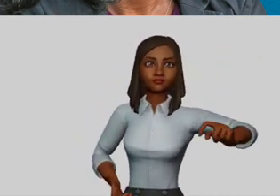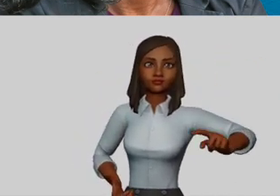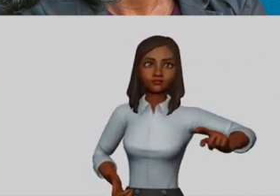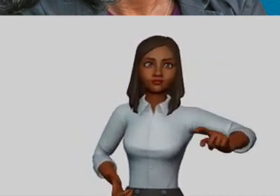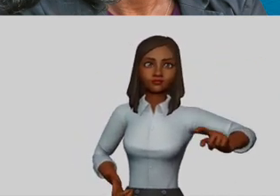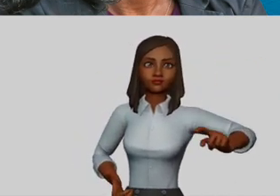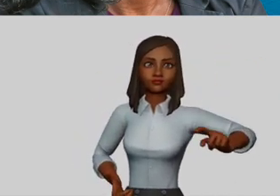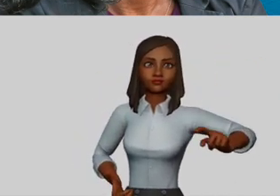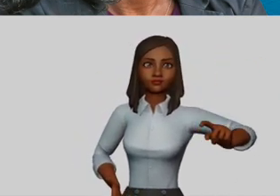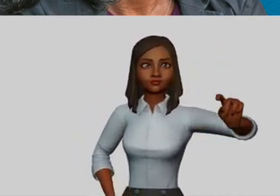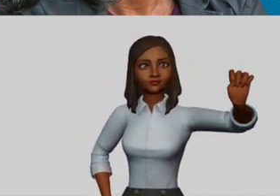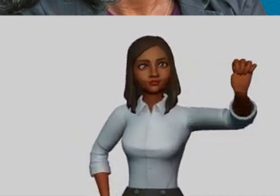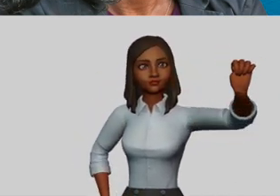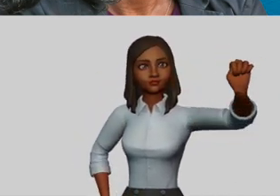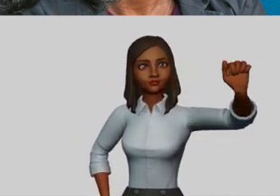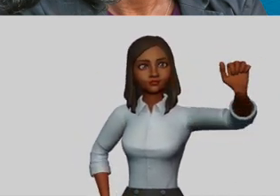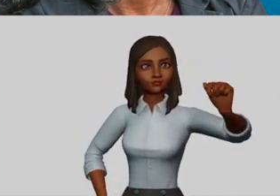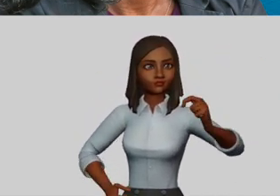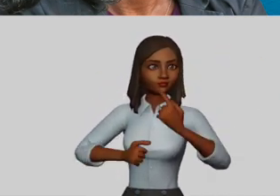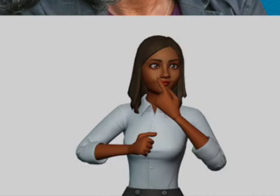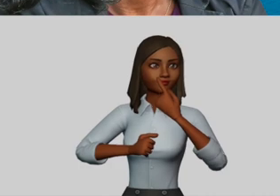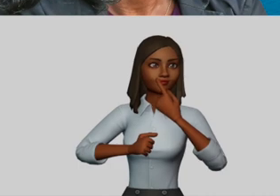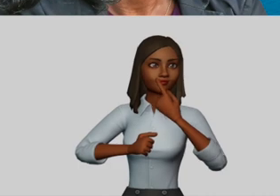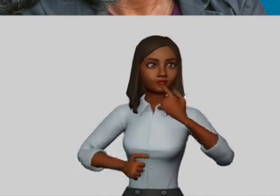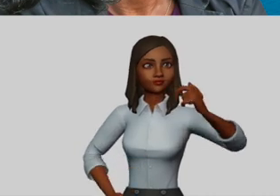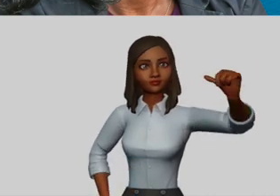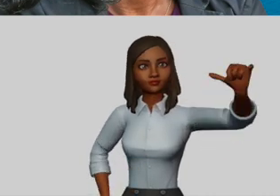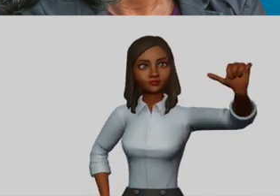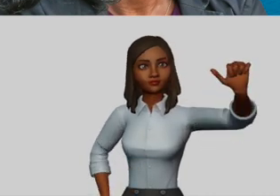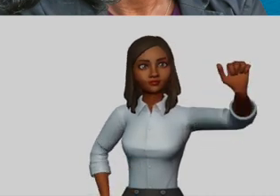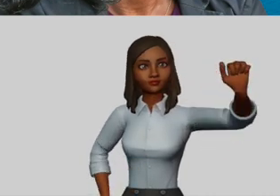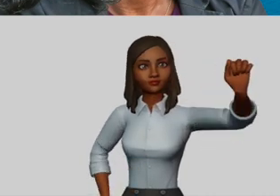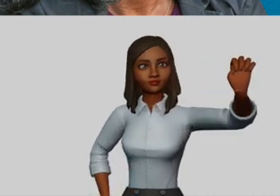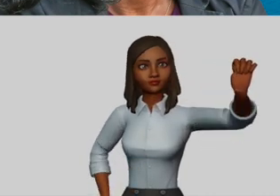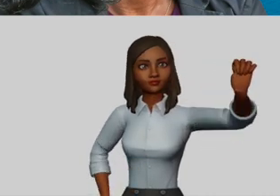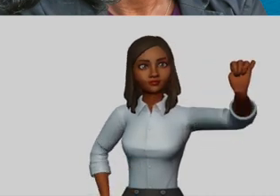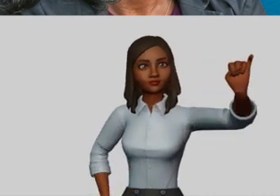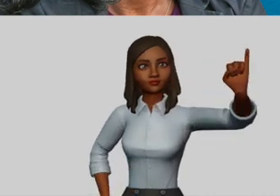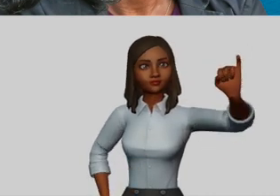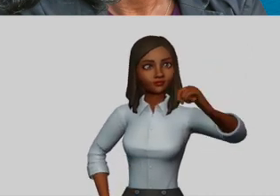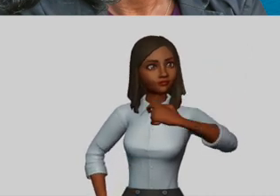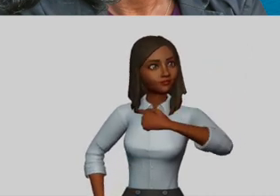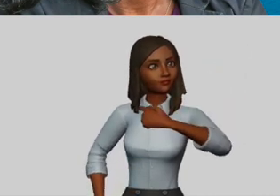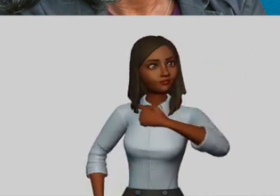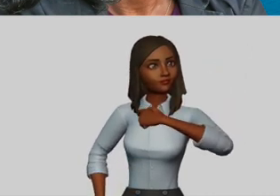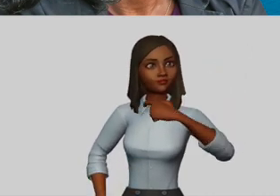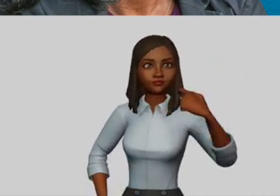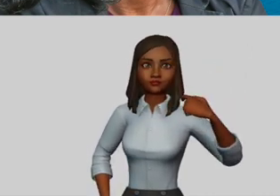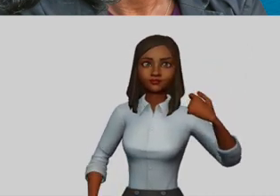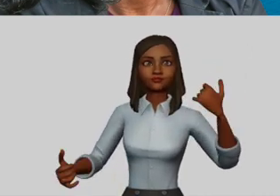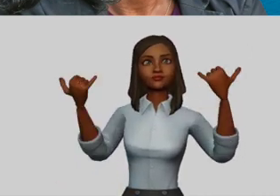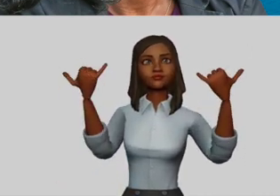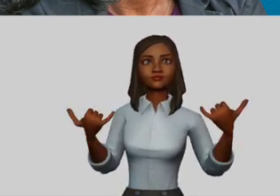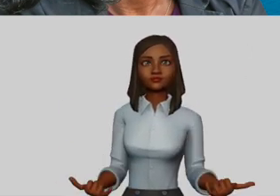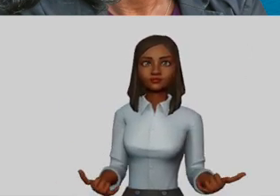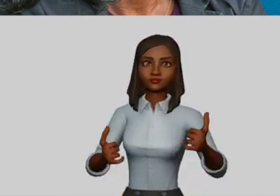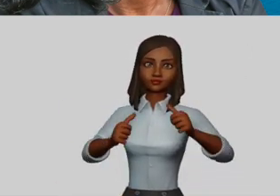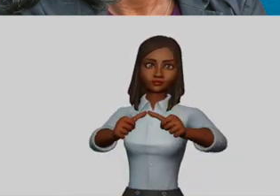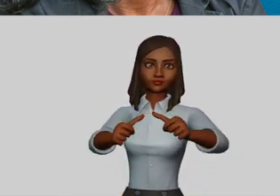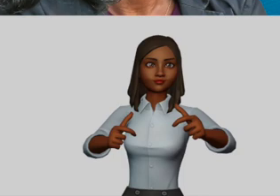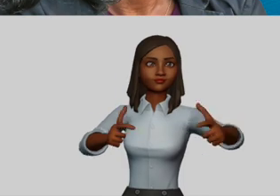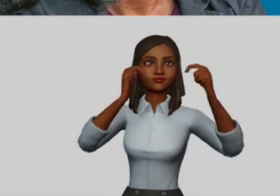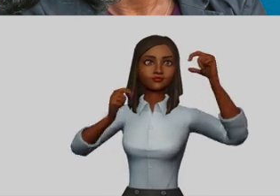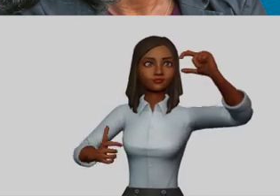fire? Sí. Yamile, ahora vamos a pasar a un... Tuve que tomar una respiración profunda porque me emocioné muchísimo con la historia